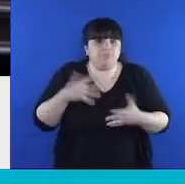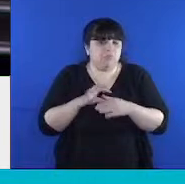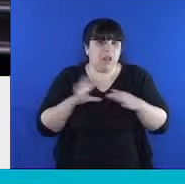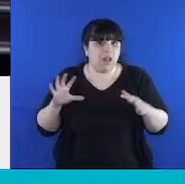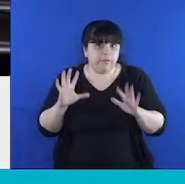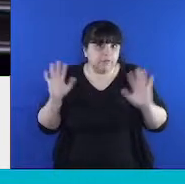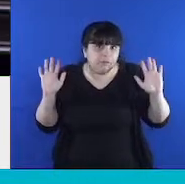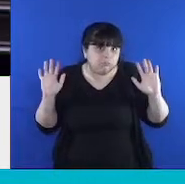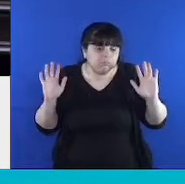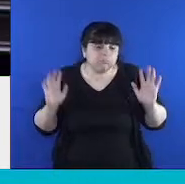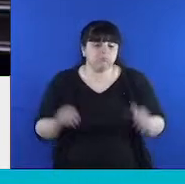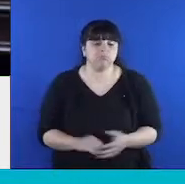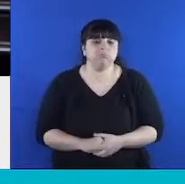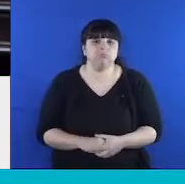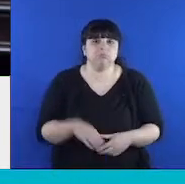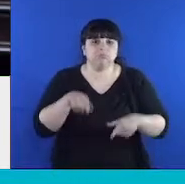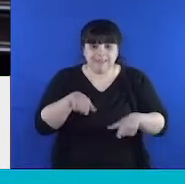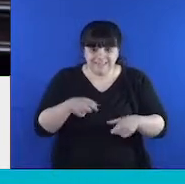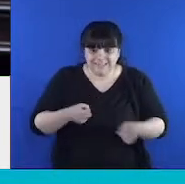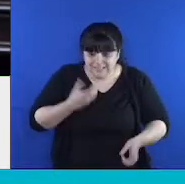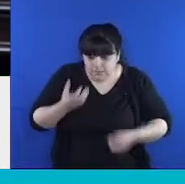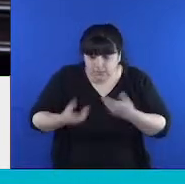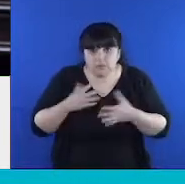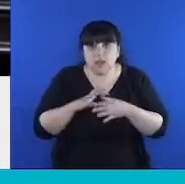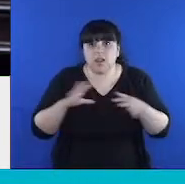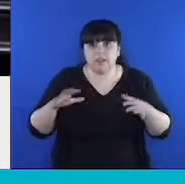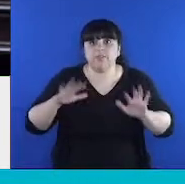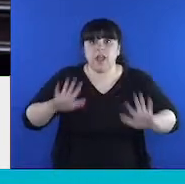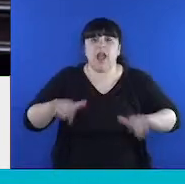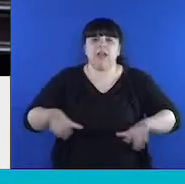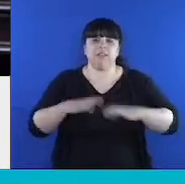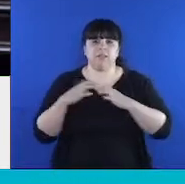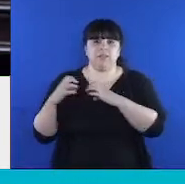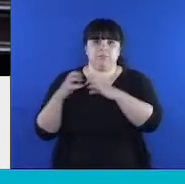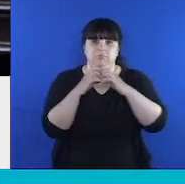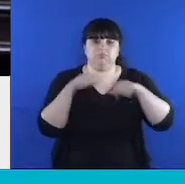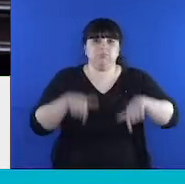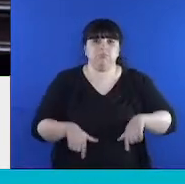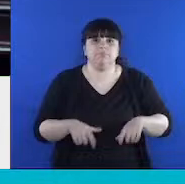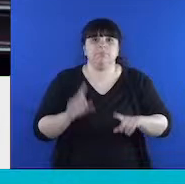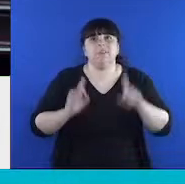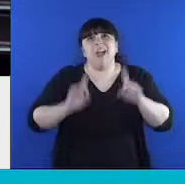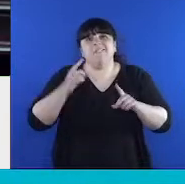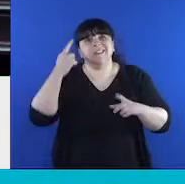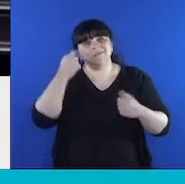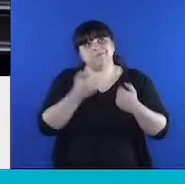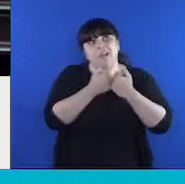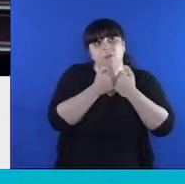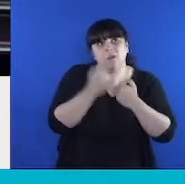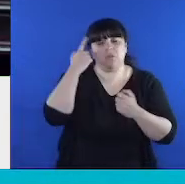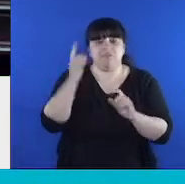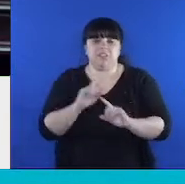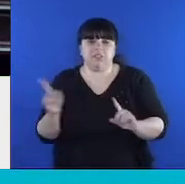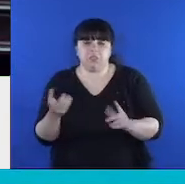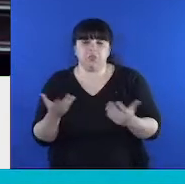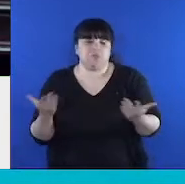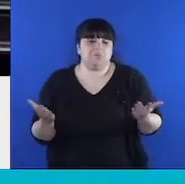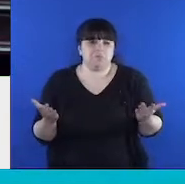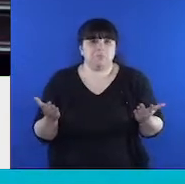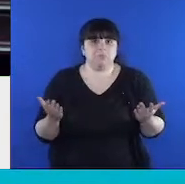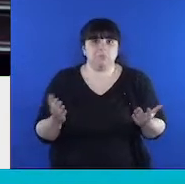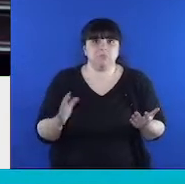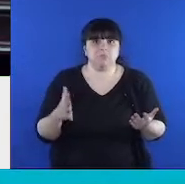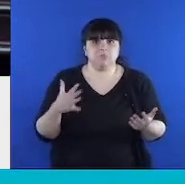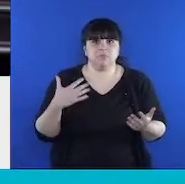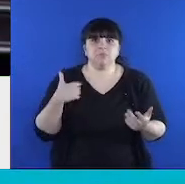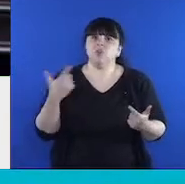con la que nos tenemos que conducir en esta Cámara, aunque a veces estemos de acuerdo y a veces discrepemos. La verdad que yo comparto muchas de las cosas que dice el